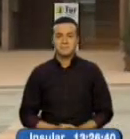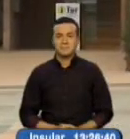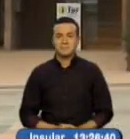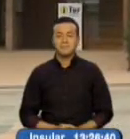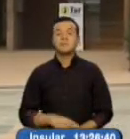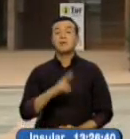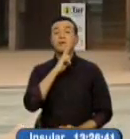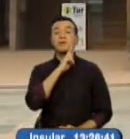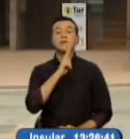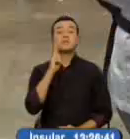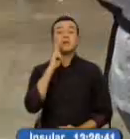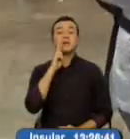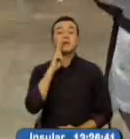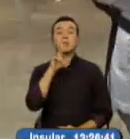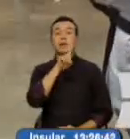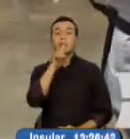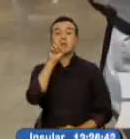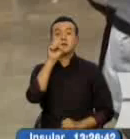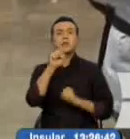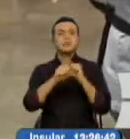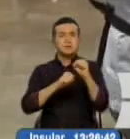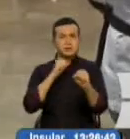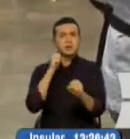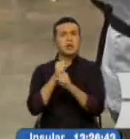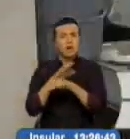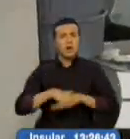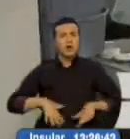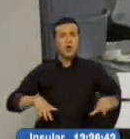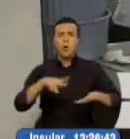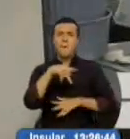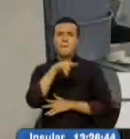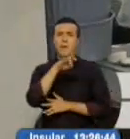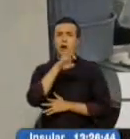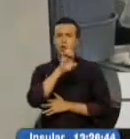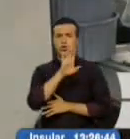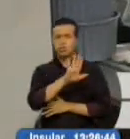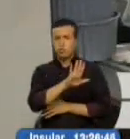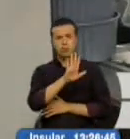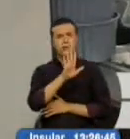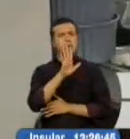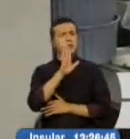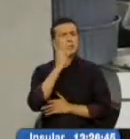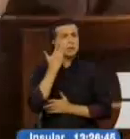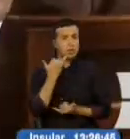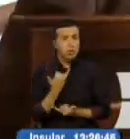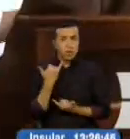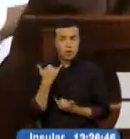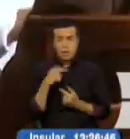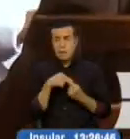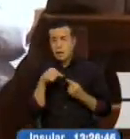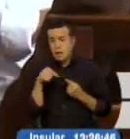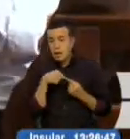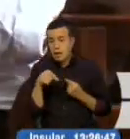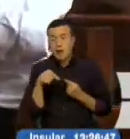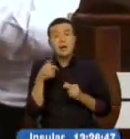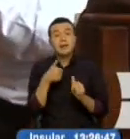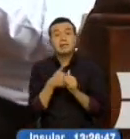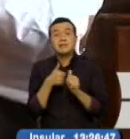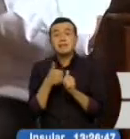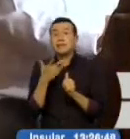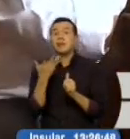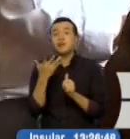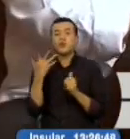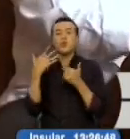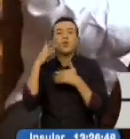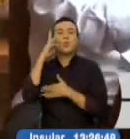Es un restaurante con más de una década de tradición en el cantón Paute, provincia de Azuay, y que recientemente abrió sus puertas en Cuenca. Lo hizo con